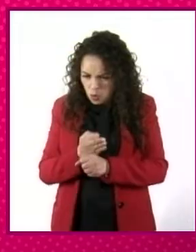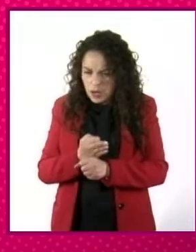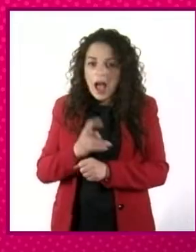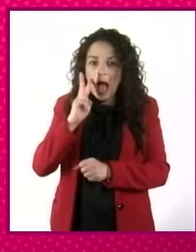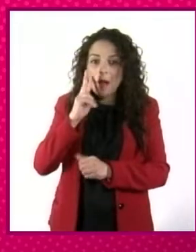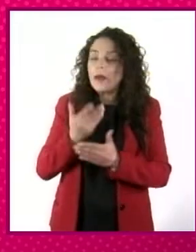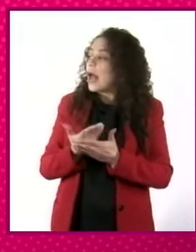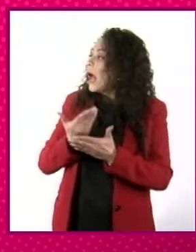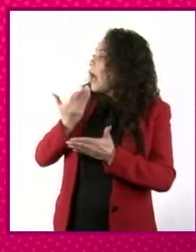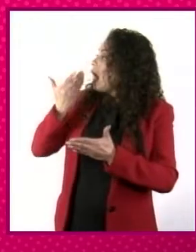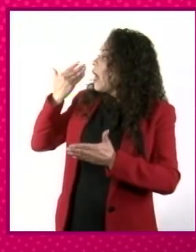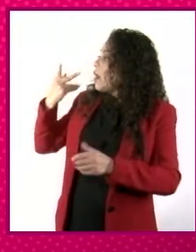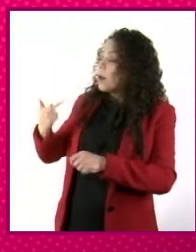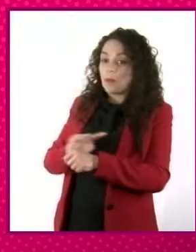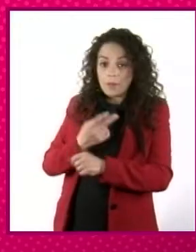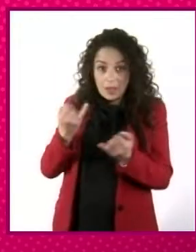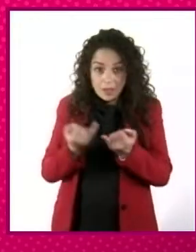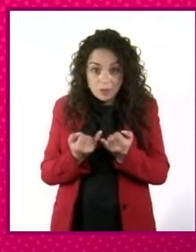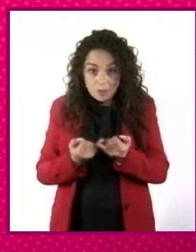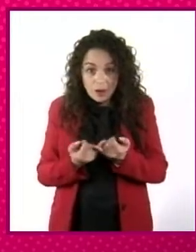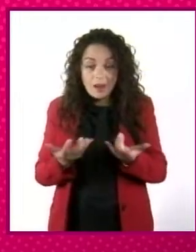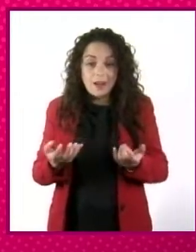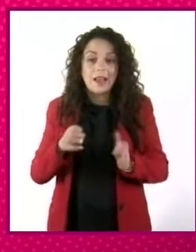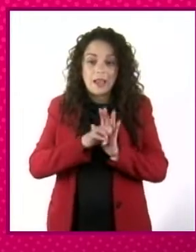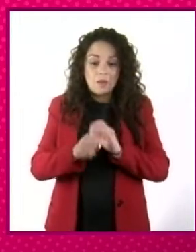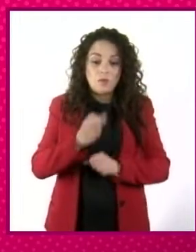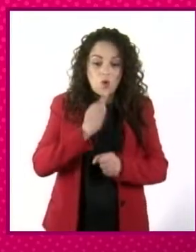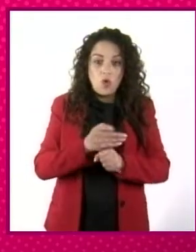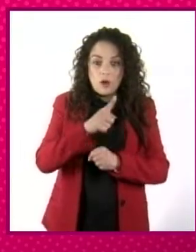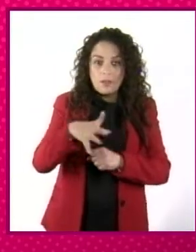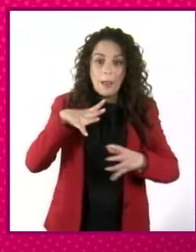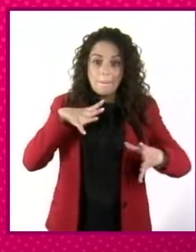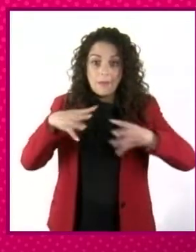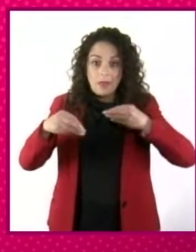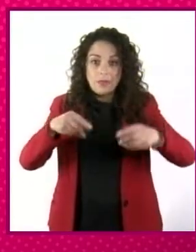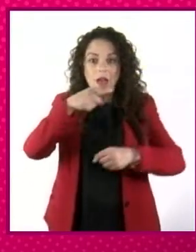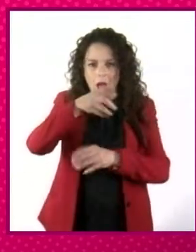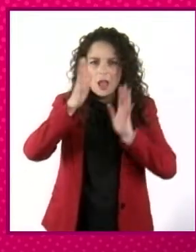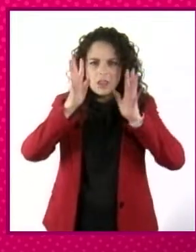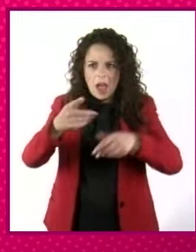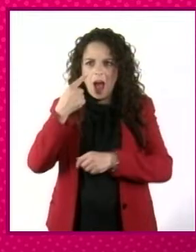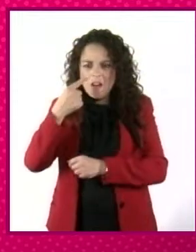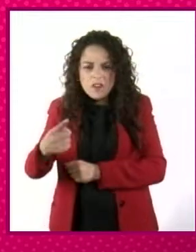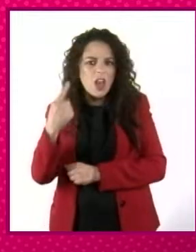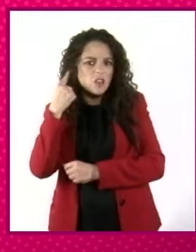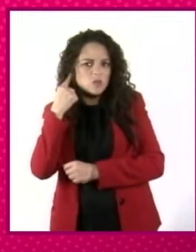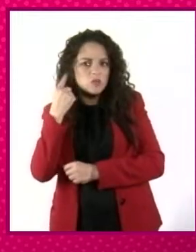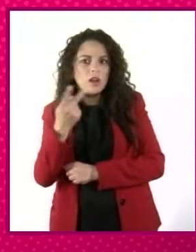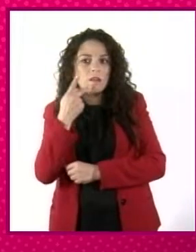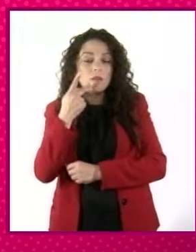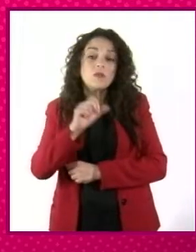Y pues en el caso ahorita de la pandemia, han visto, ustedes se han escuchado hablar de otras epidemias que han